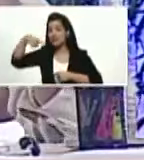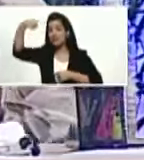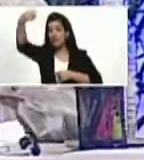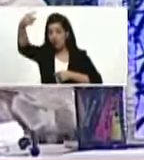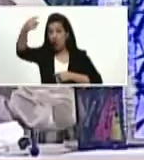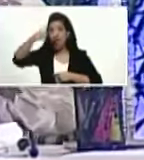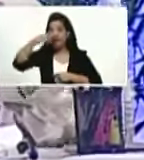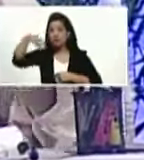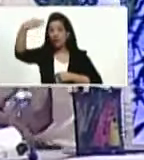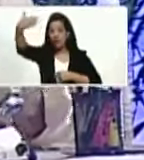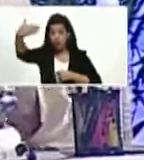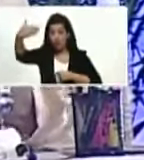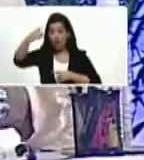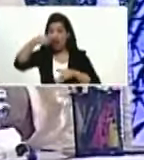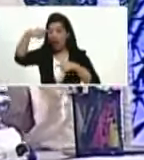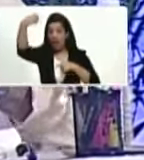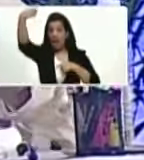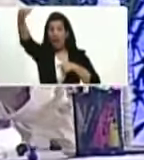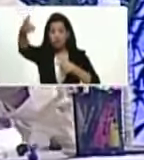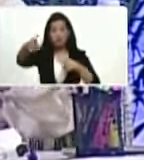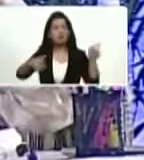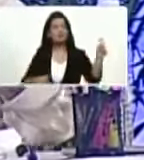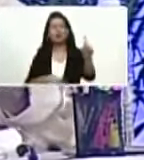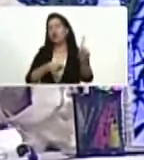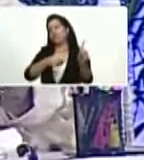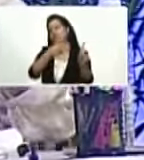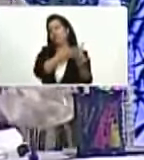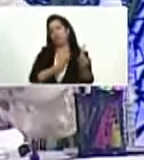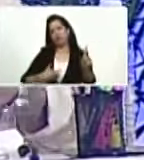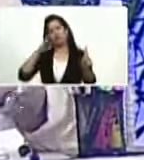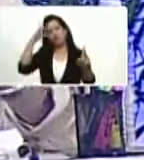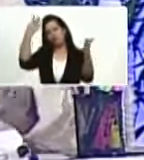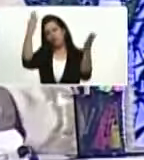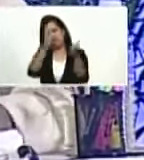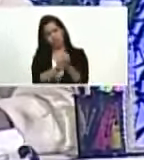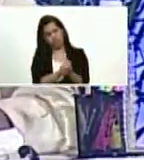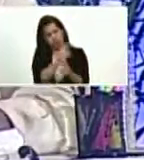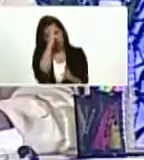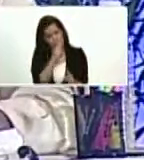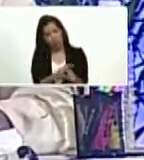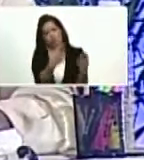no, Evo es nuestro líder, y a robarse los símbolos de los pueblos.